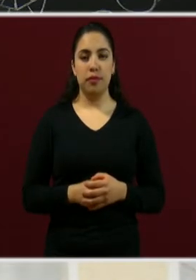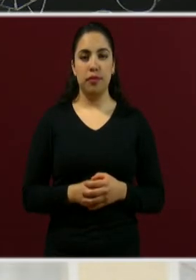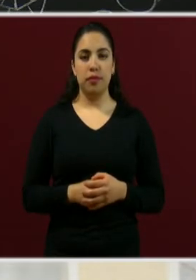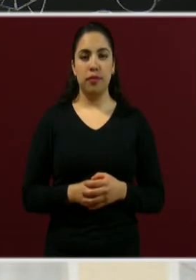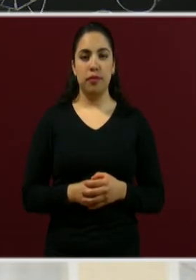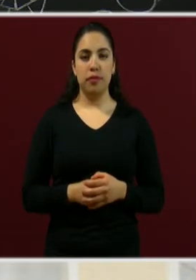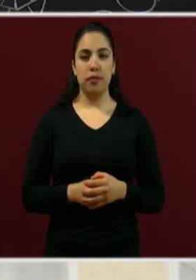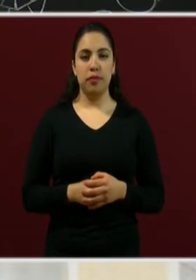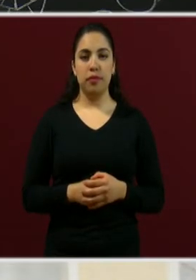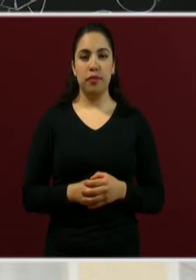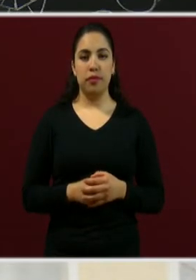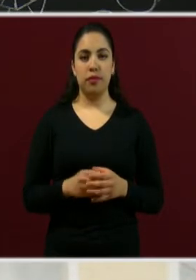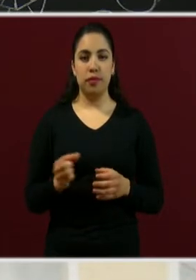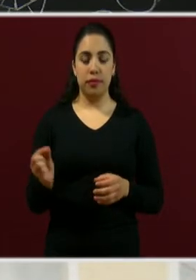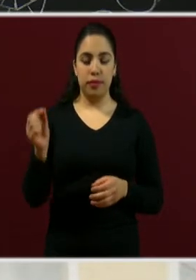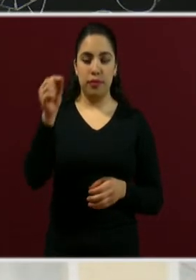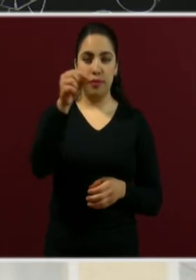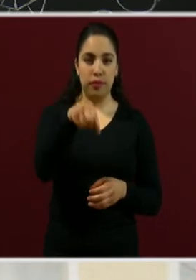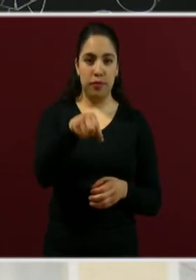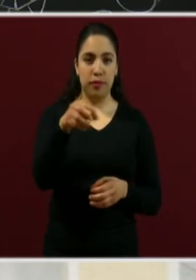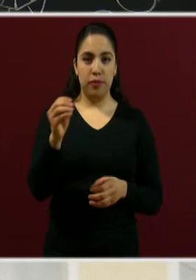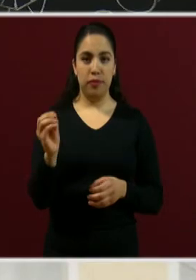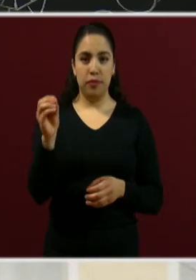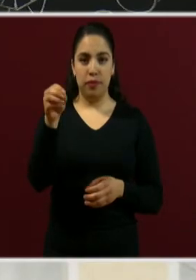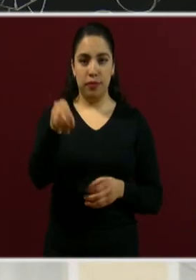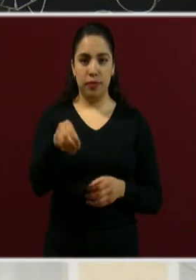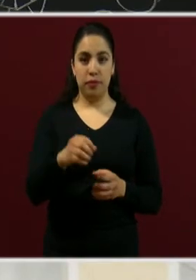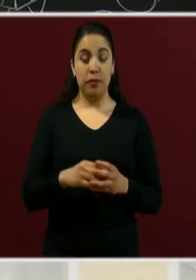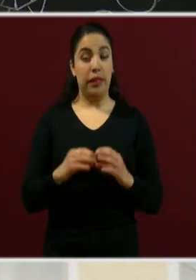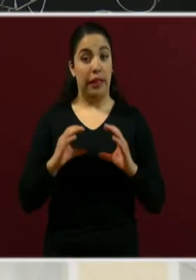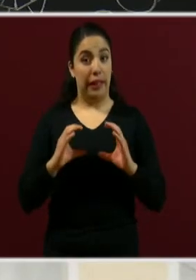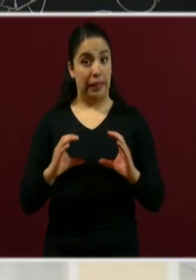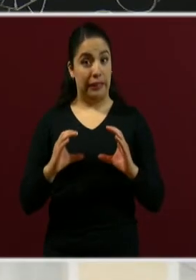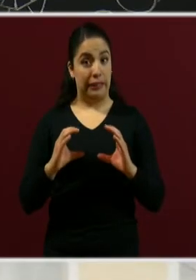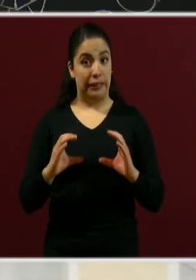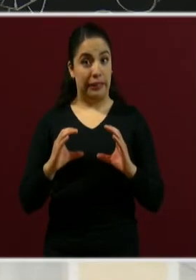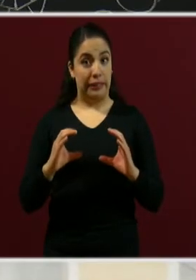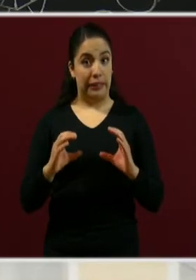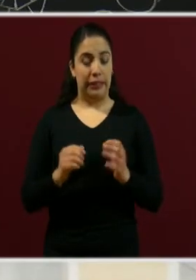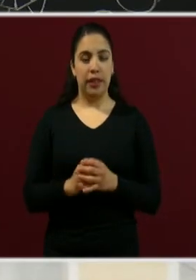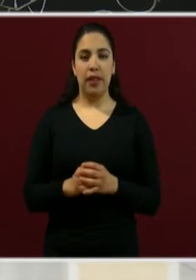va a ser agregarlas. Cuidado, porque el